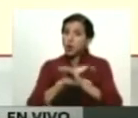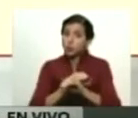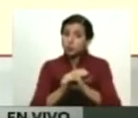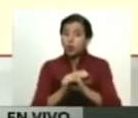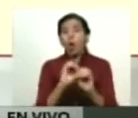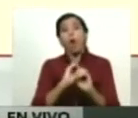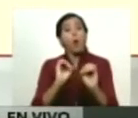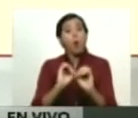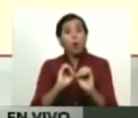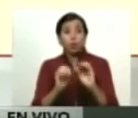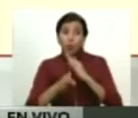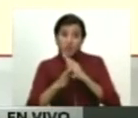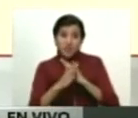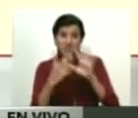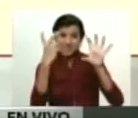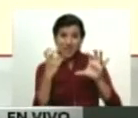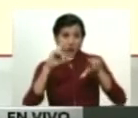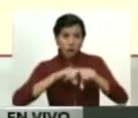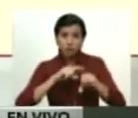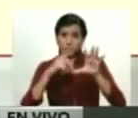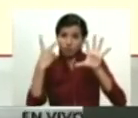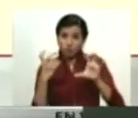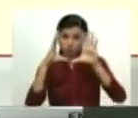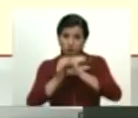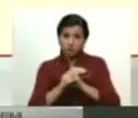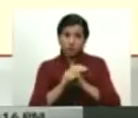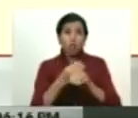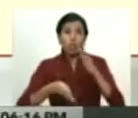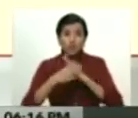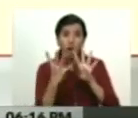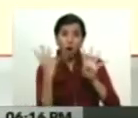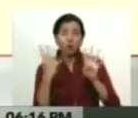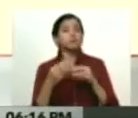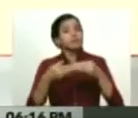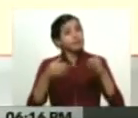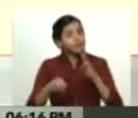o hasta que tengamos electoras o electores en la cola. Muchas gracias.